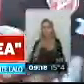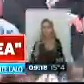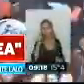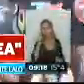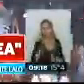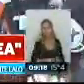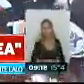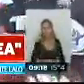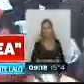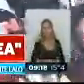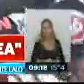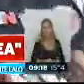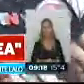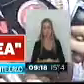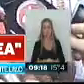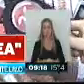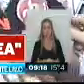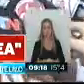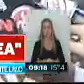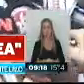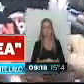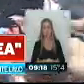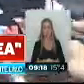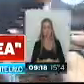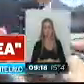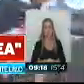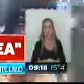más. No, se me escapó sin